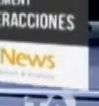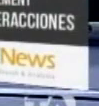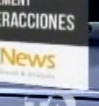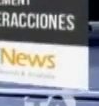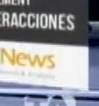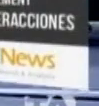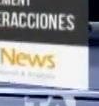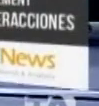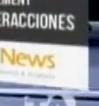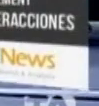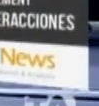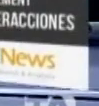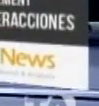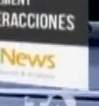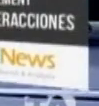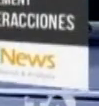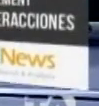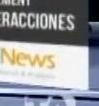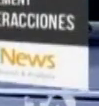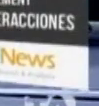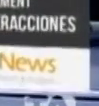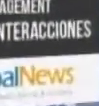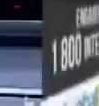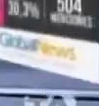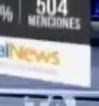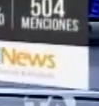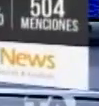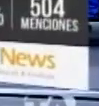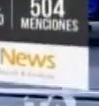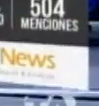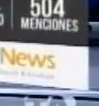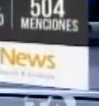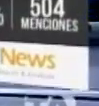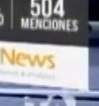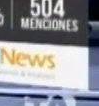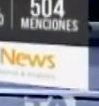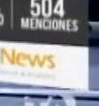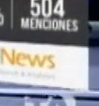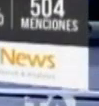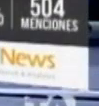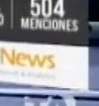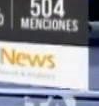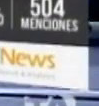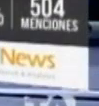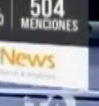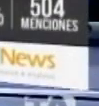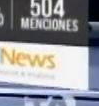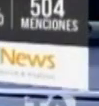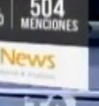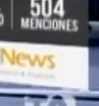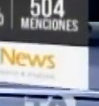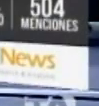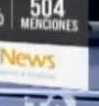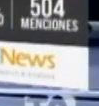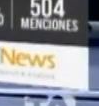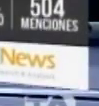23.600.000. Engagement, 1.800 interacciones. Menciones por red social, 100% en Twitter. No se registra información